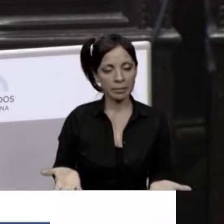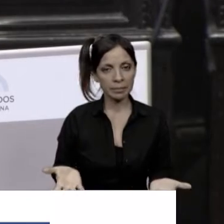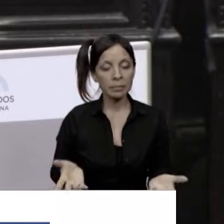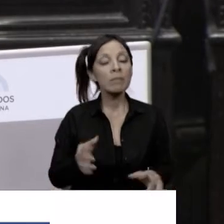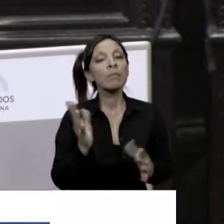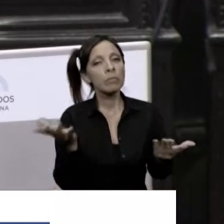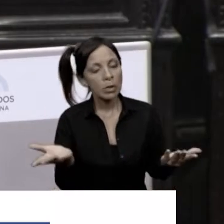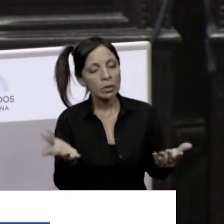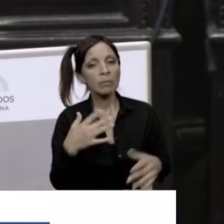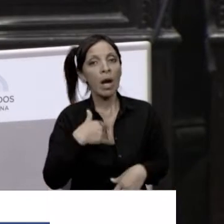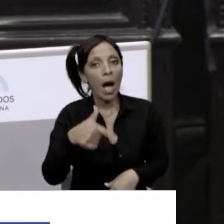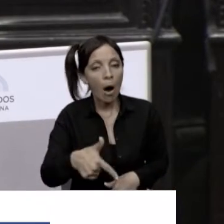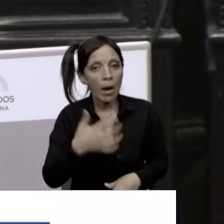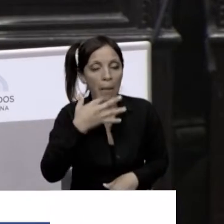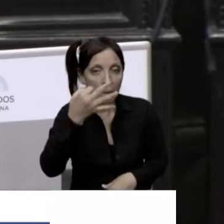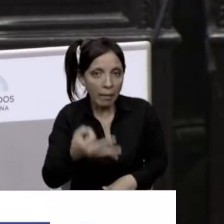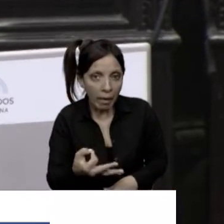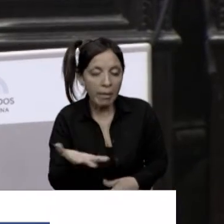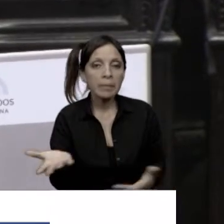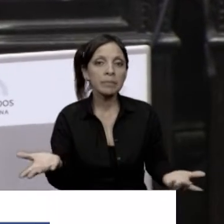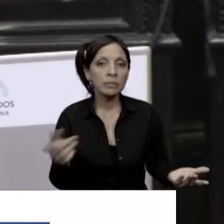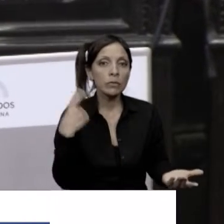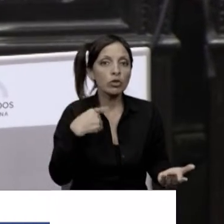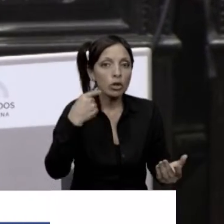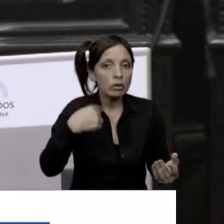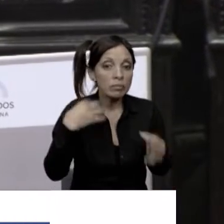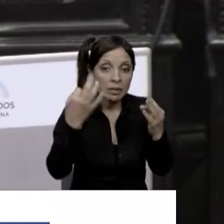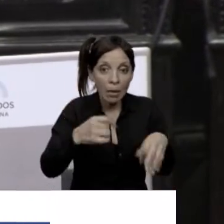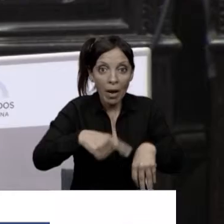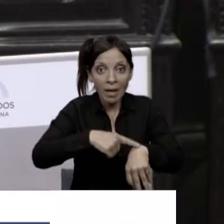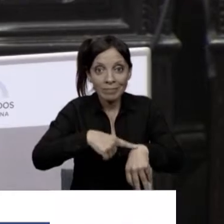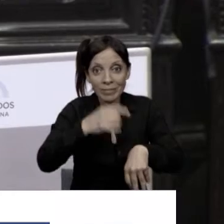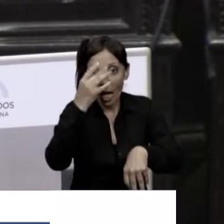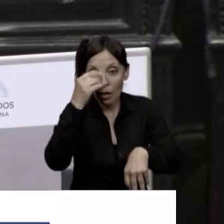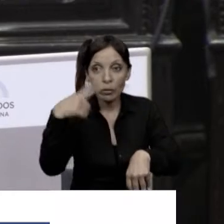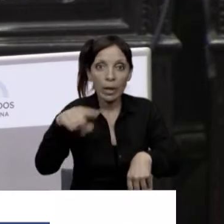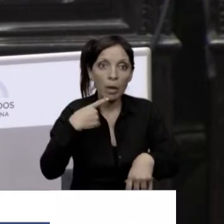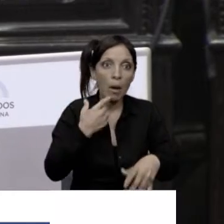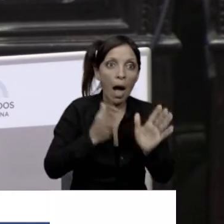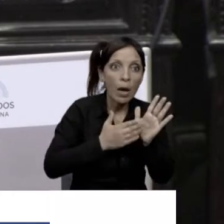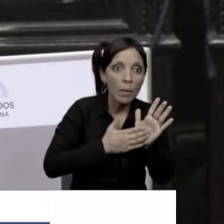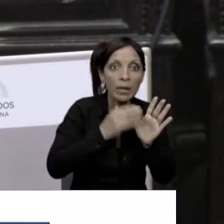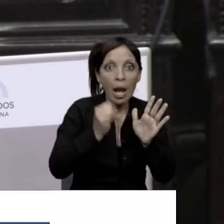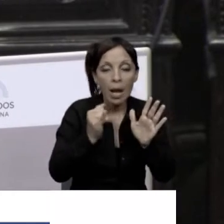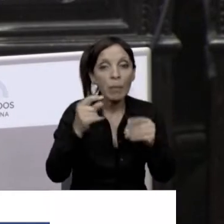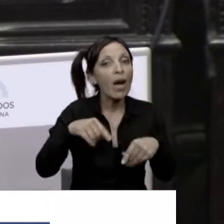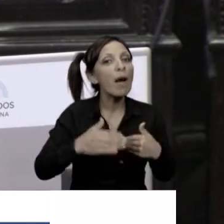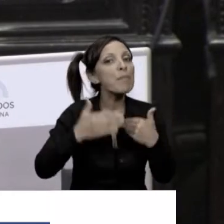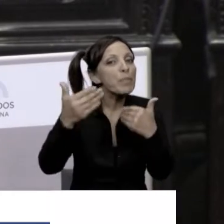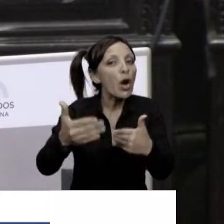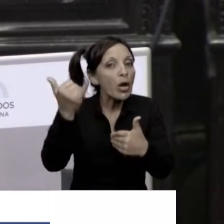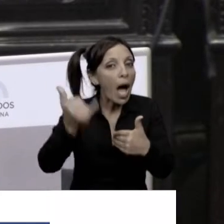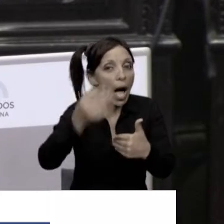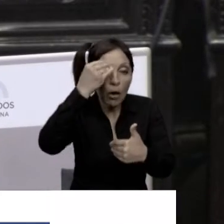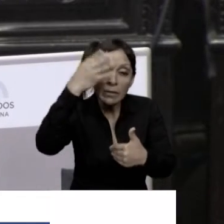Entonces lo cierto es que llegamos a este momento, se le fueron terminando los argumentos porque ahora tenemos prórroga de sesiones